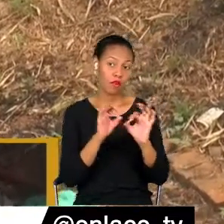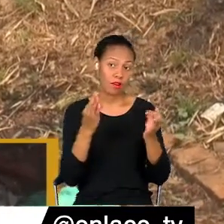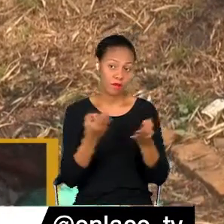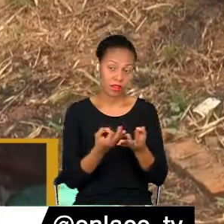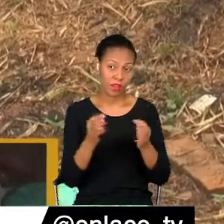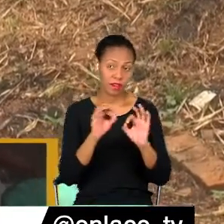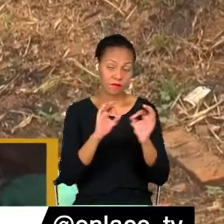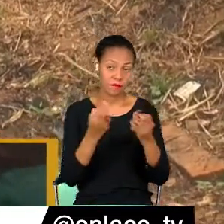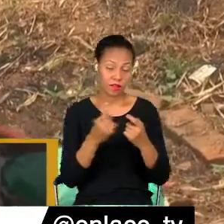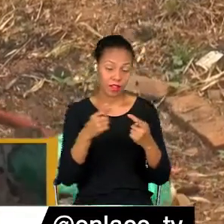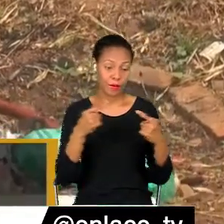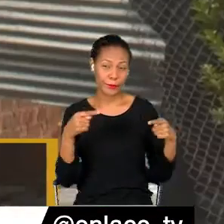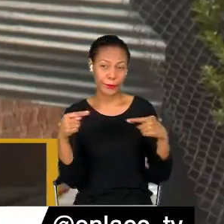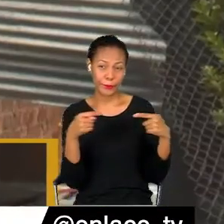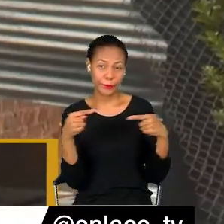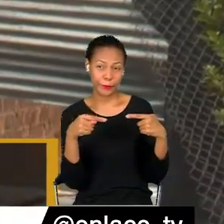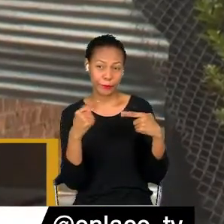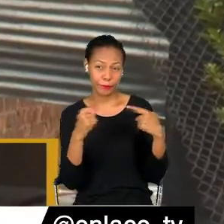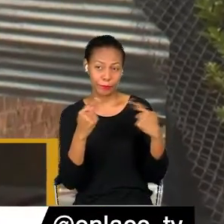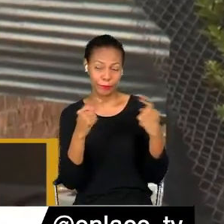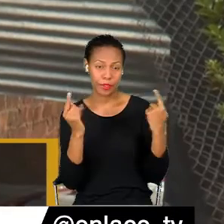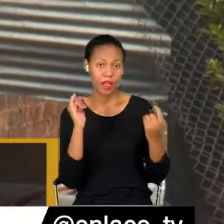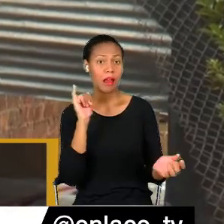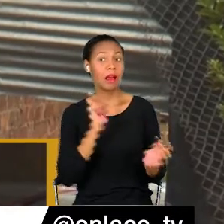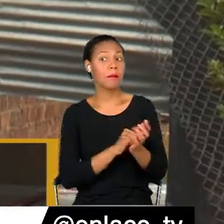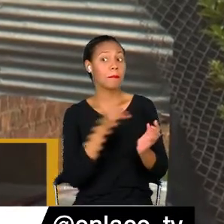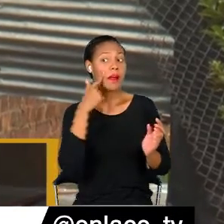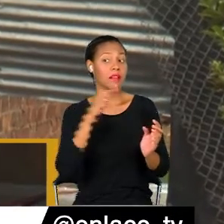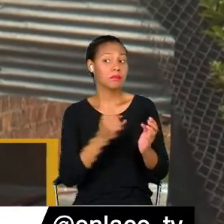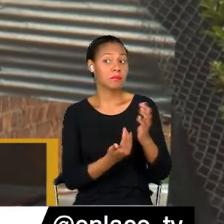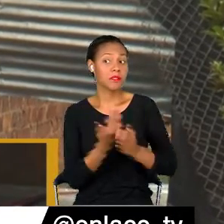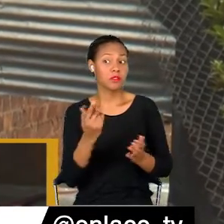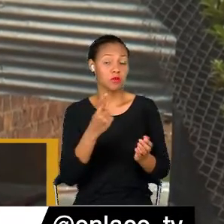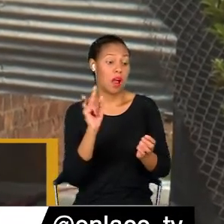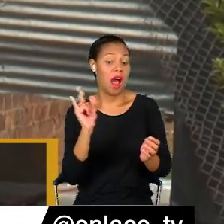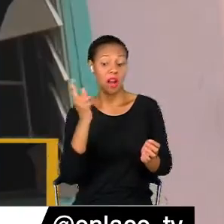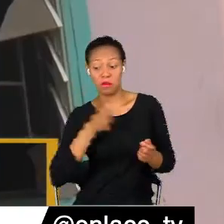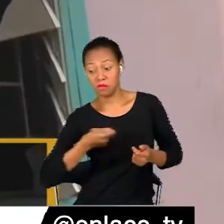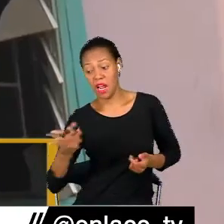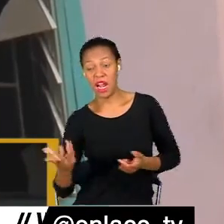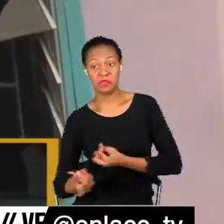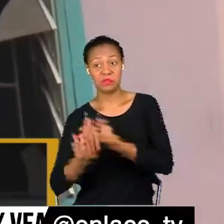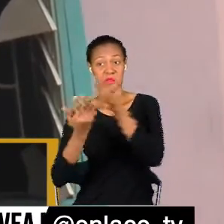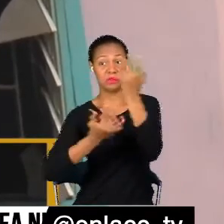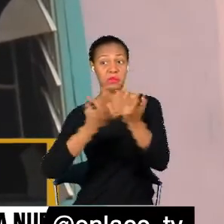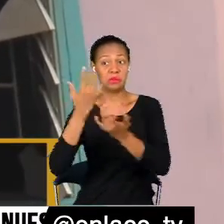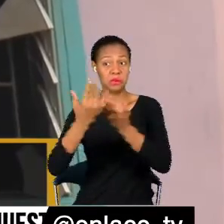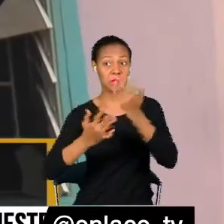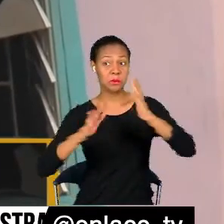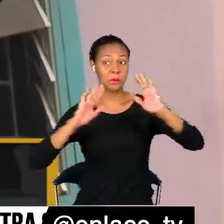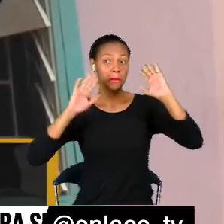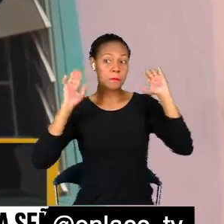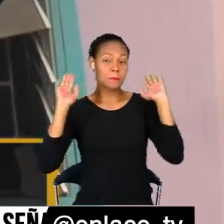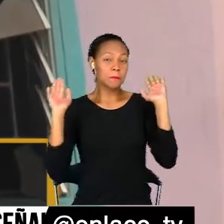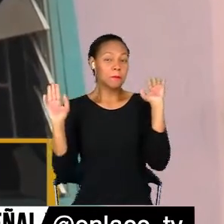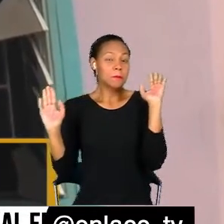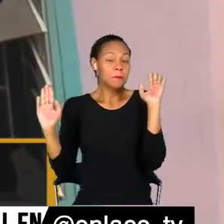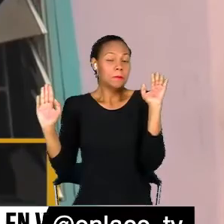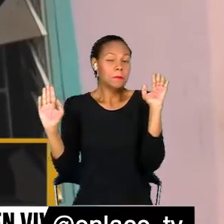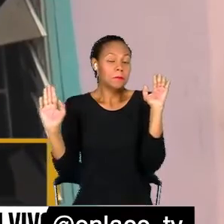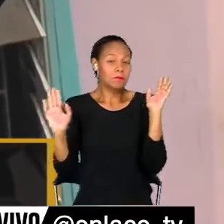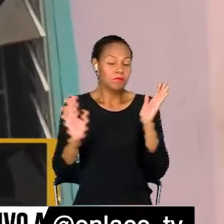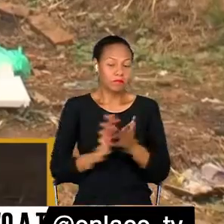diferencias entre el núcleo familiar que habita en este lugar. En la emisión de las 6 de la tarde estaremos ampliando detalles de esta noticia, que a esta hora